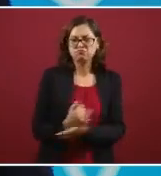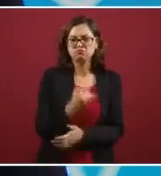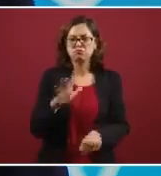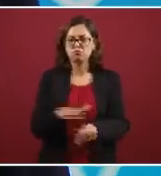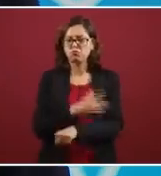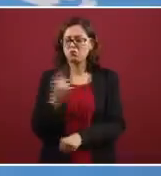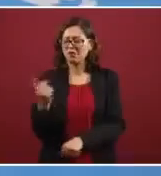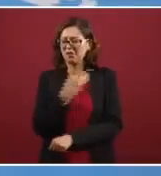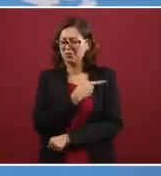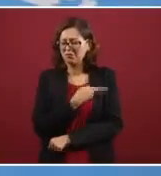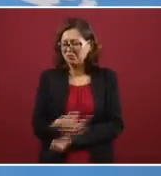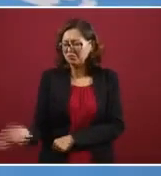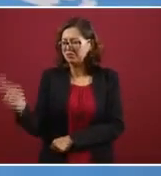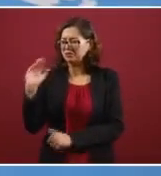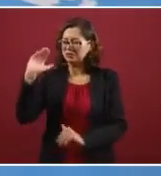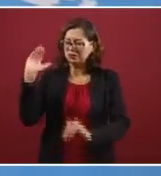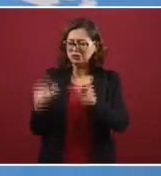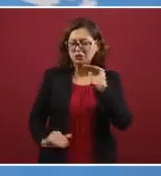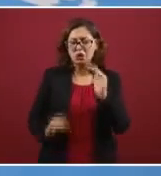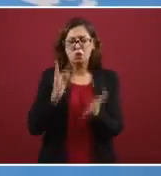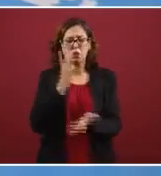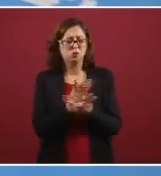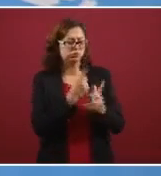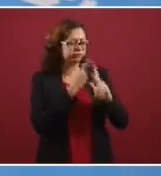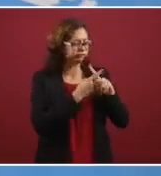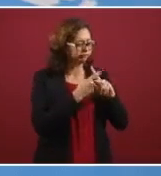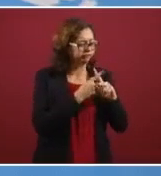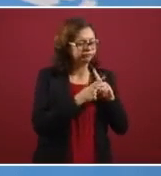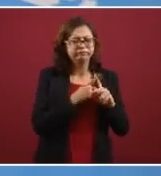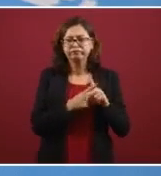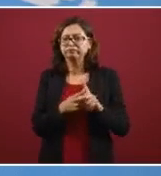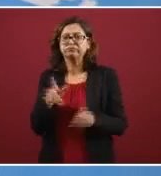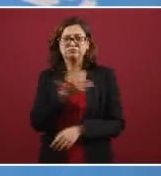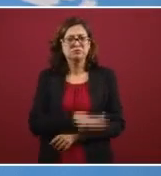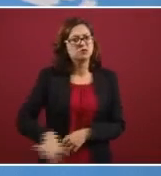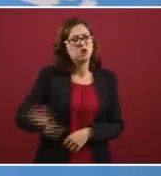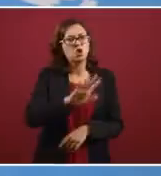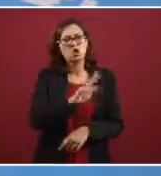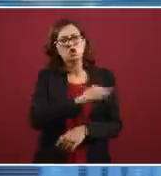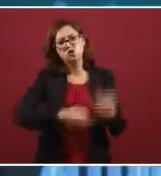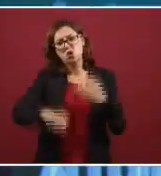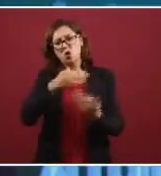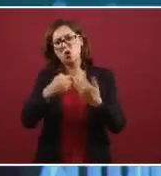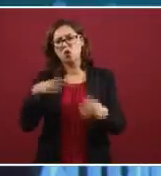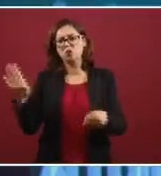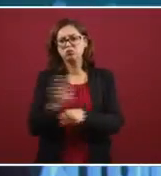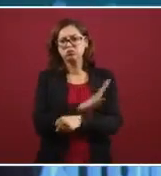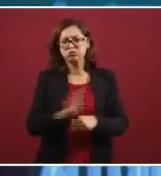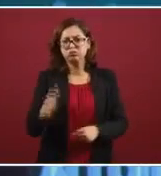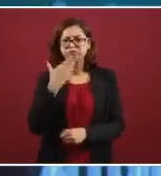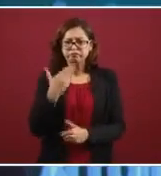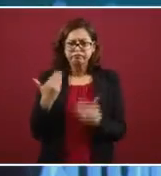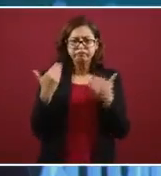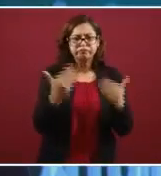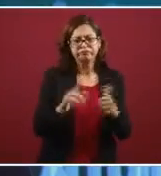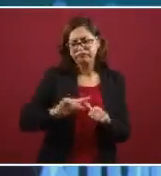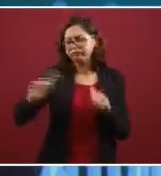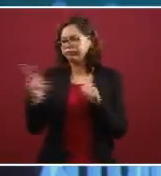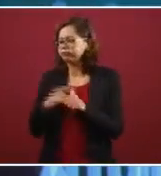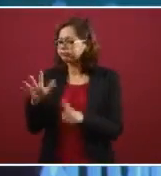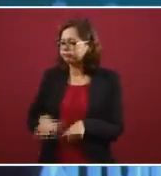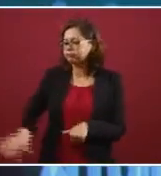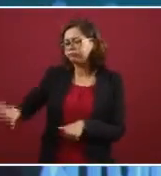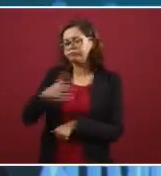es un problema de aritmética, porque por el bien de todos, primero los pobres, tenemos que reconocer la dura realidad de nuestra